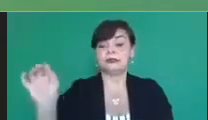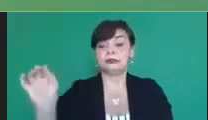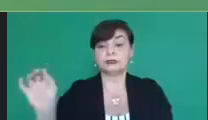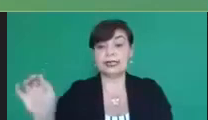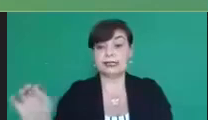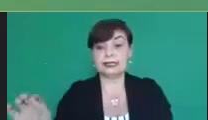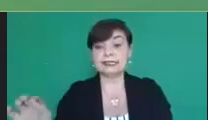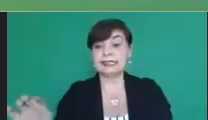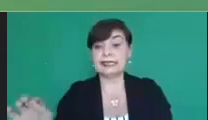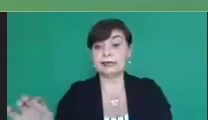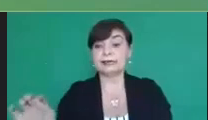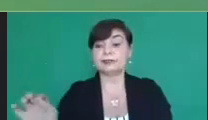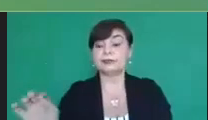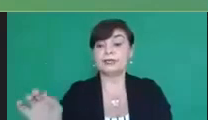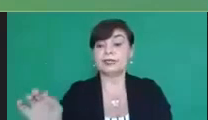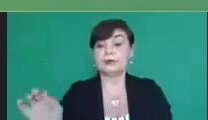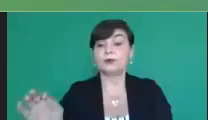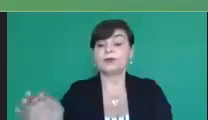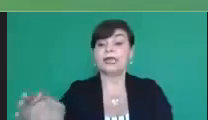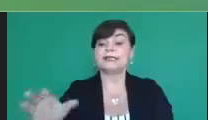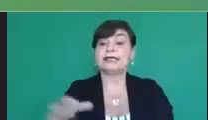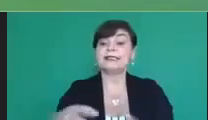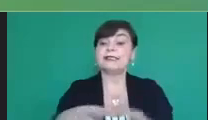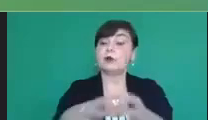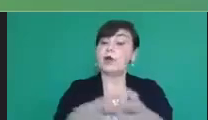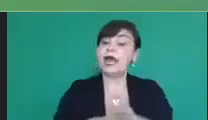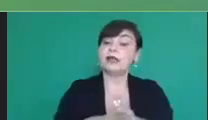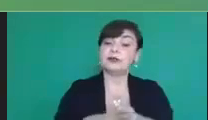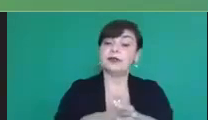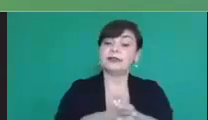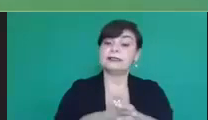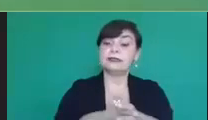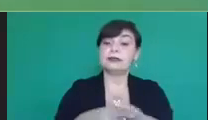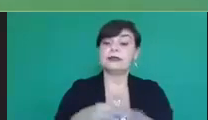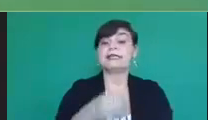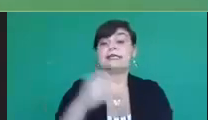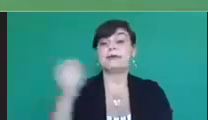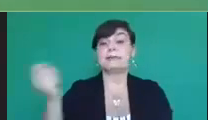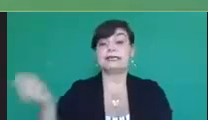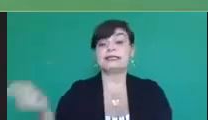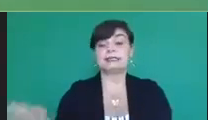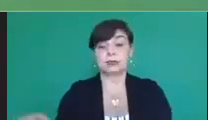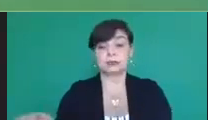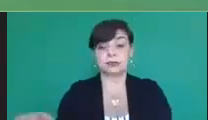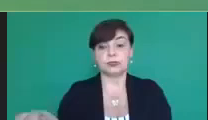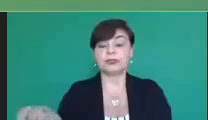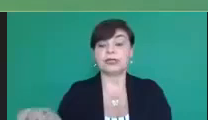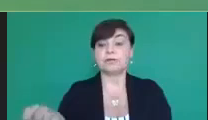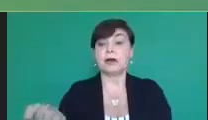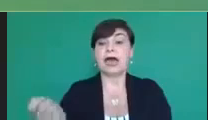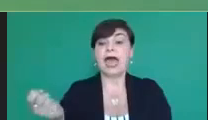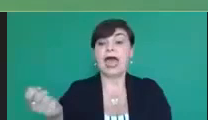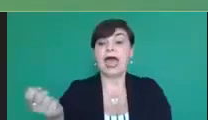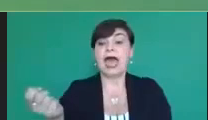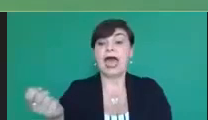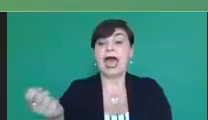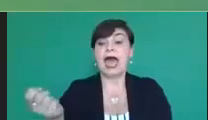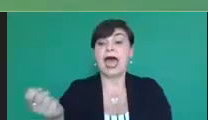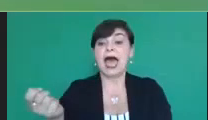adicional y si era presuntivo, se hacía un caldo enriquecido que se iba para Estados Unidos. Se enviaba